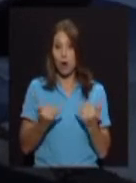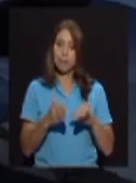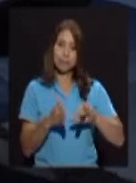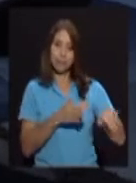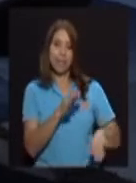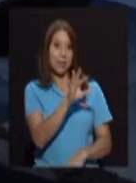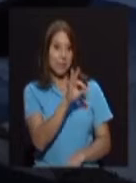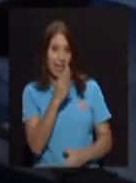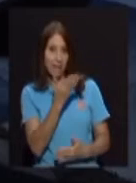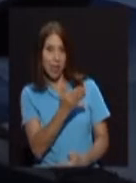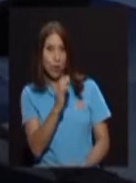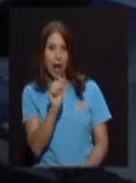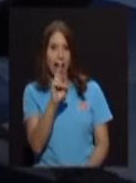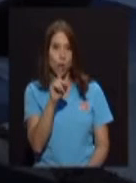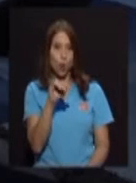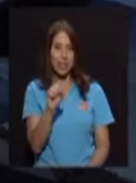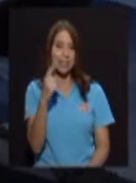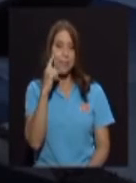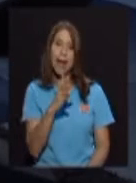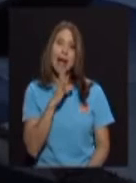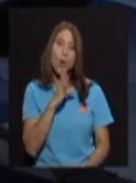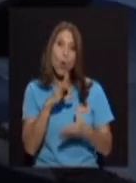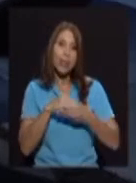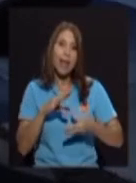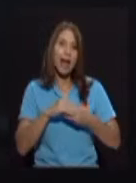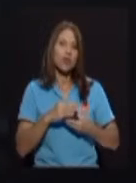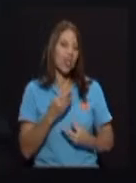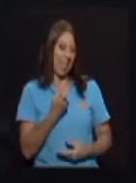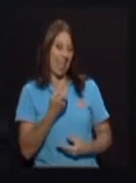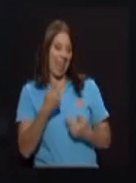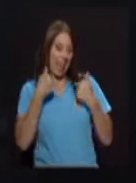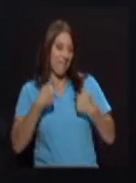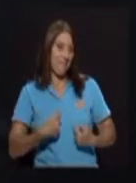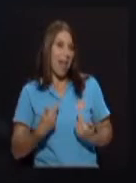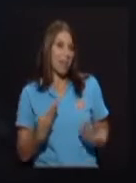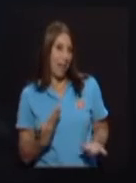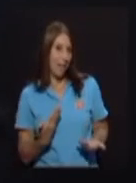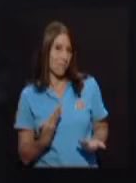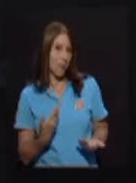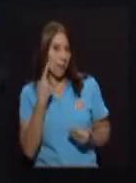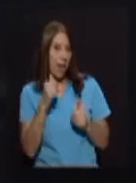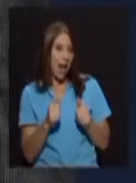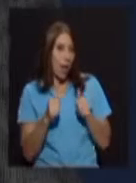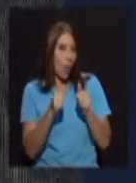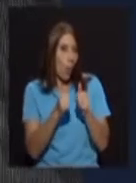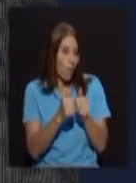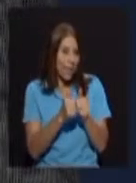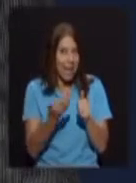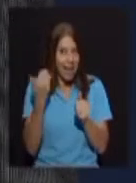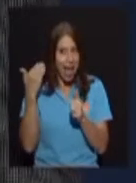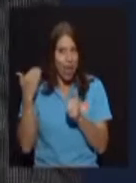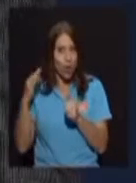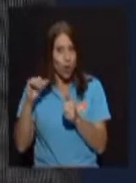contarnos de lo que le falta a Vargas para acompañar un día a don Leonardo. Sí,